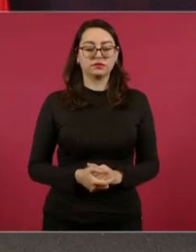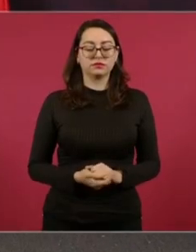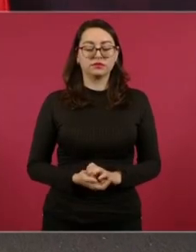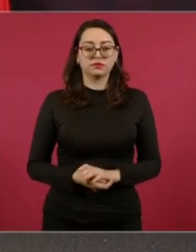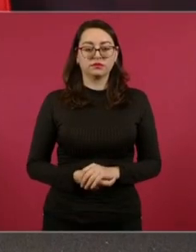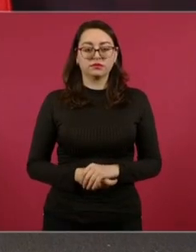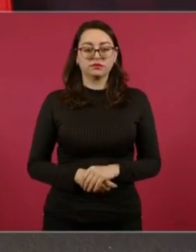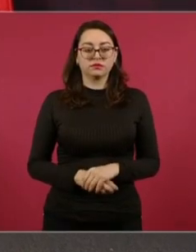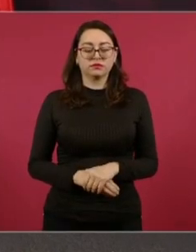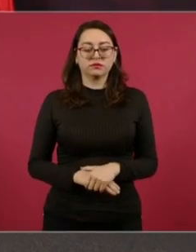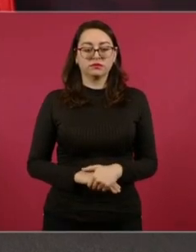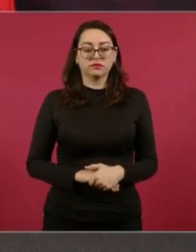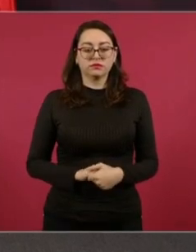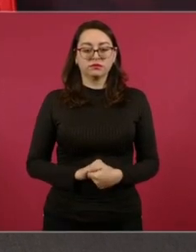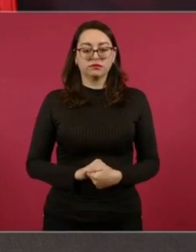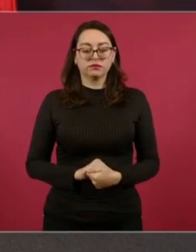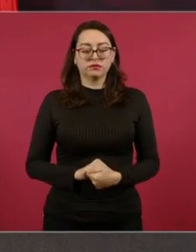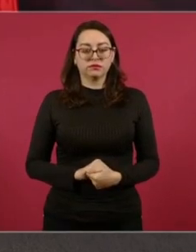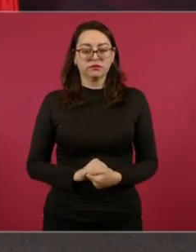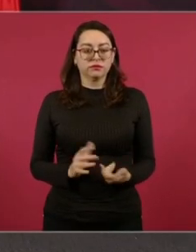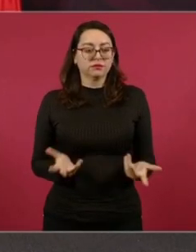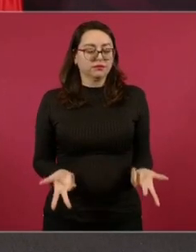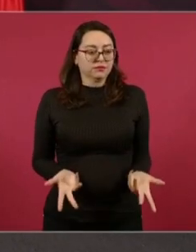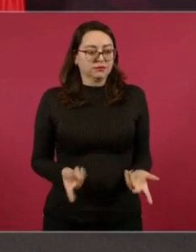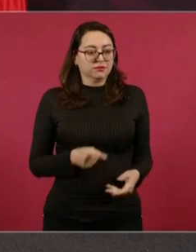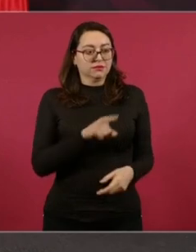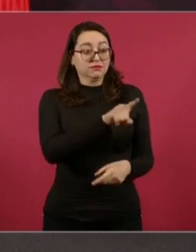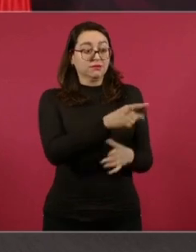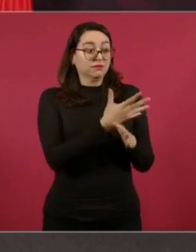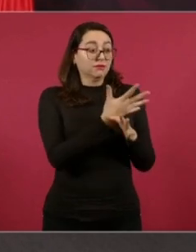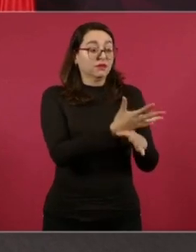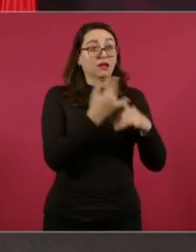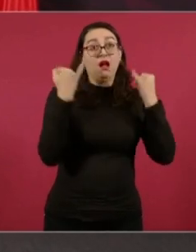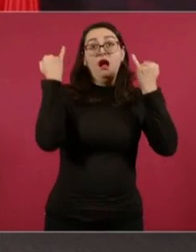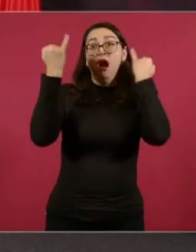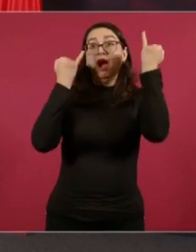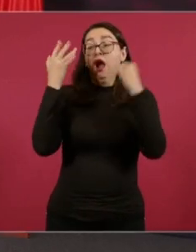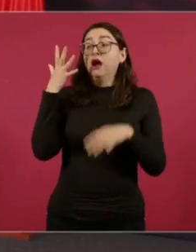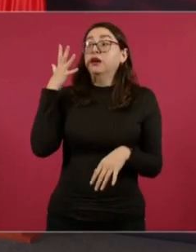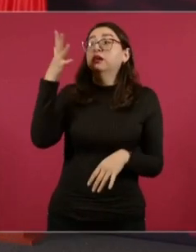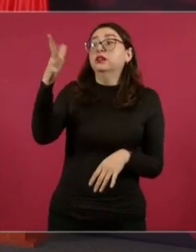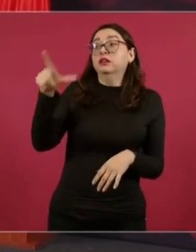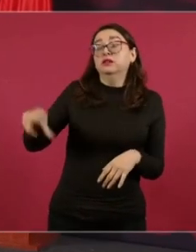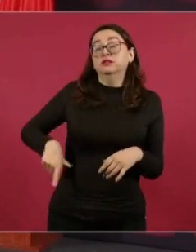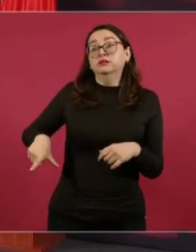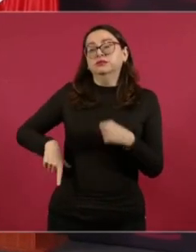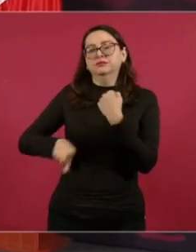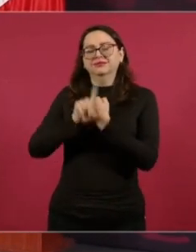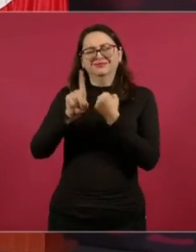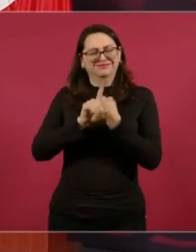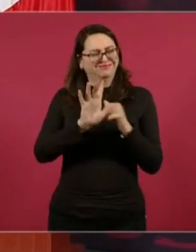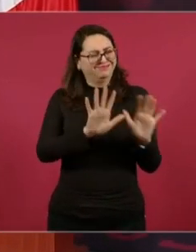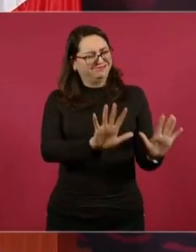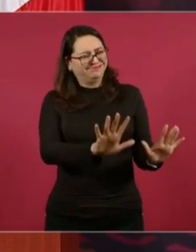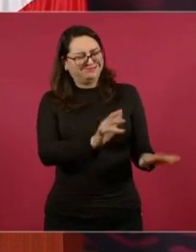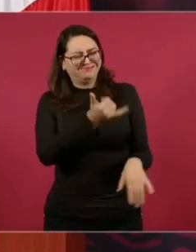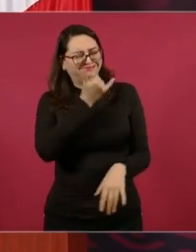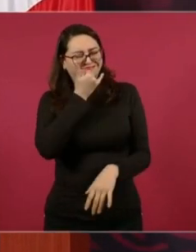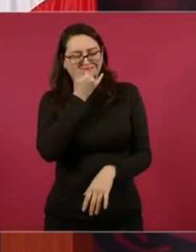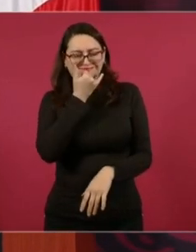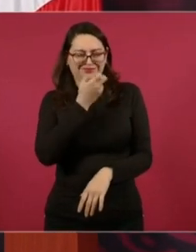Sarmiento dice, pues comprometer a los gobiernos futuros. Tenemos que cuidar